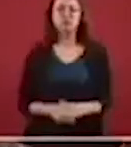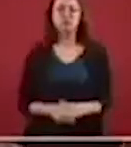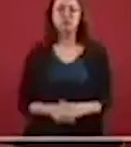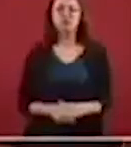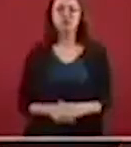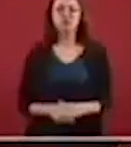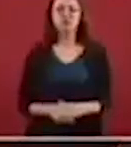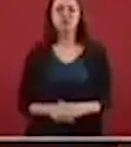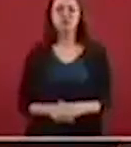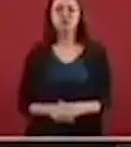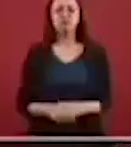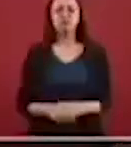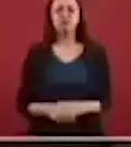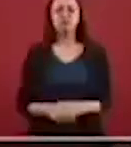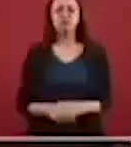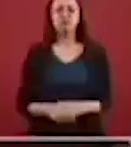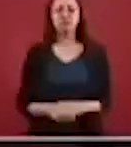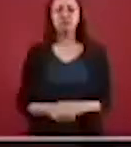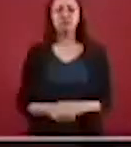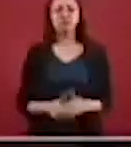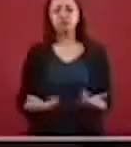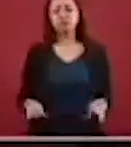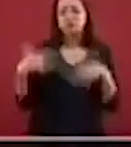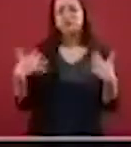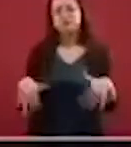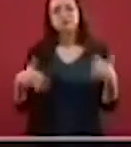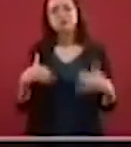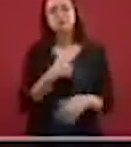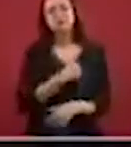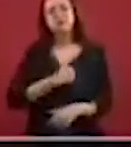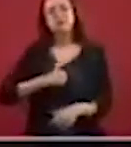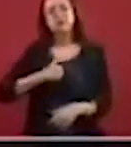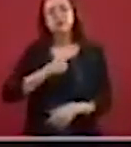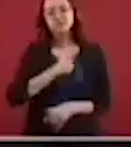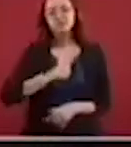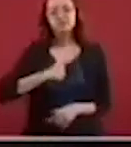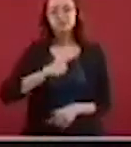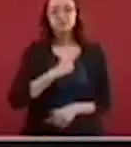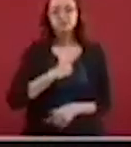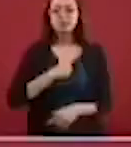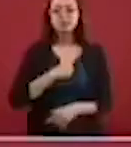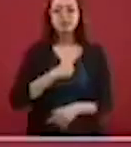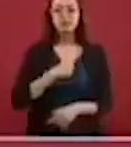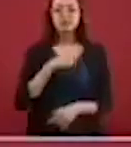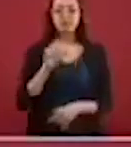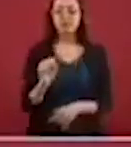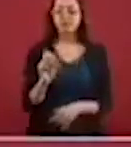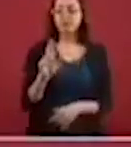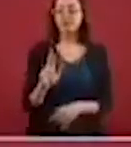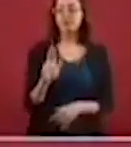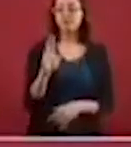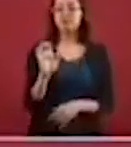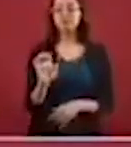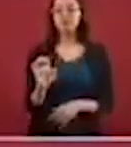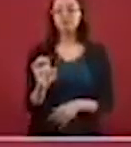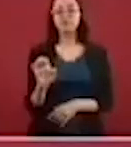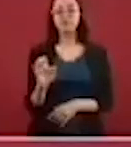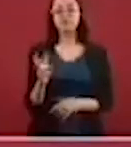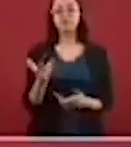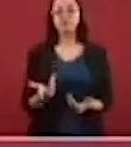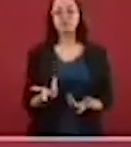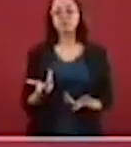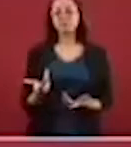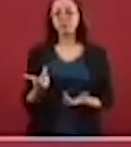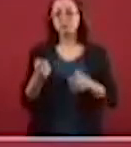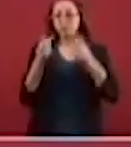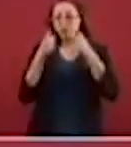eso se decidió que los representaran argentina señaló que sea este caso lamentable la cancillería lo está teniendo para ver qué